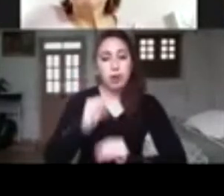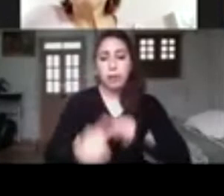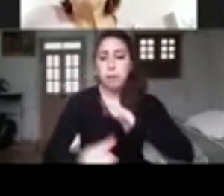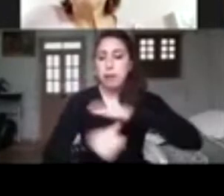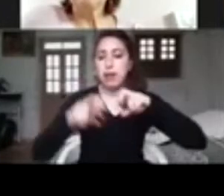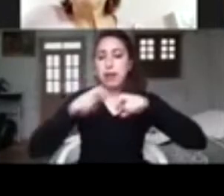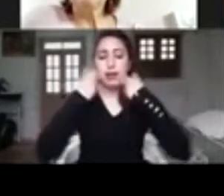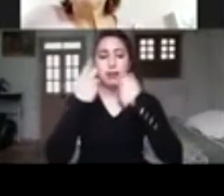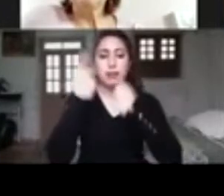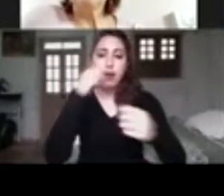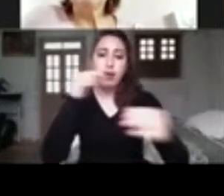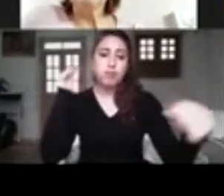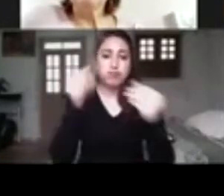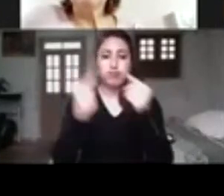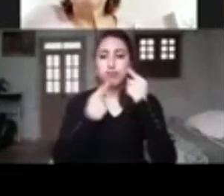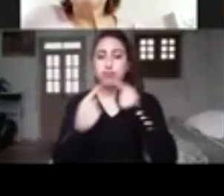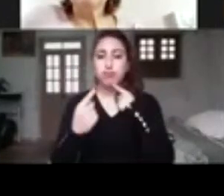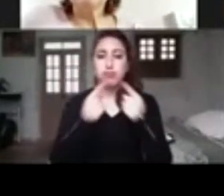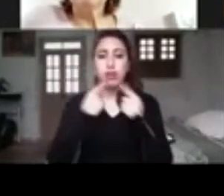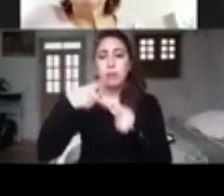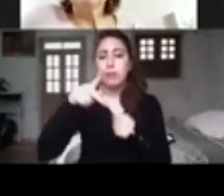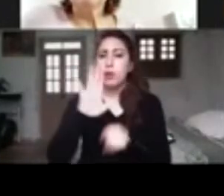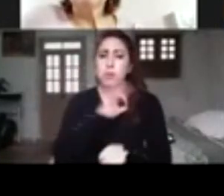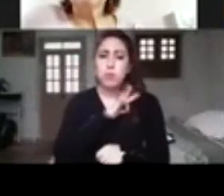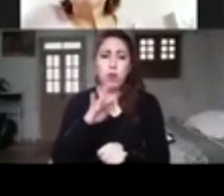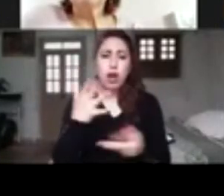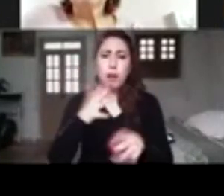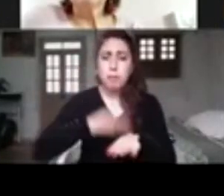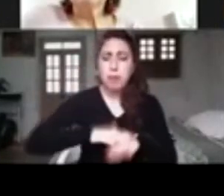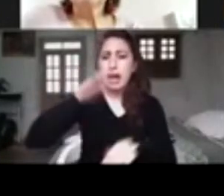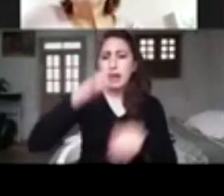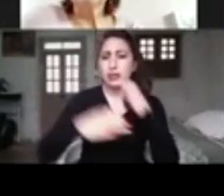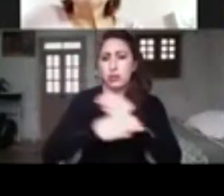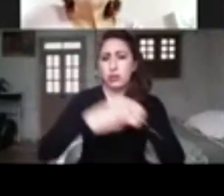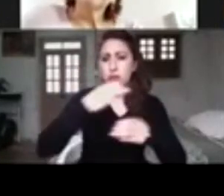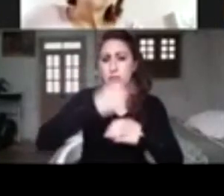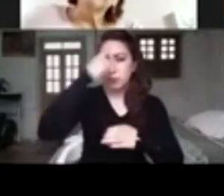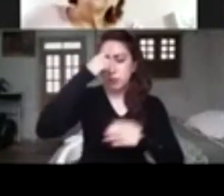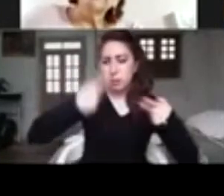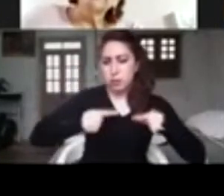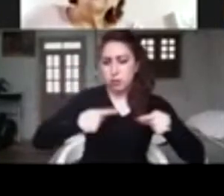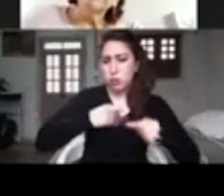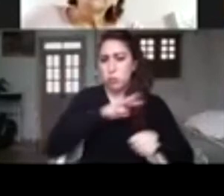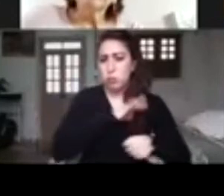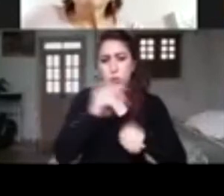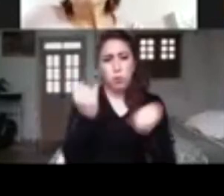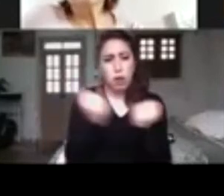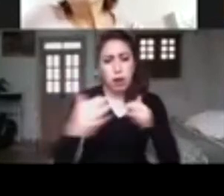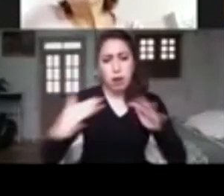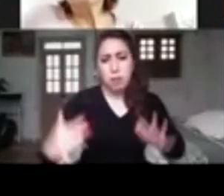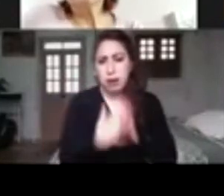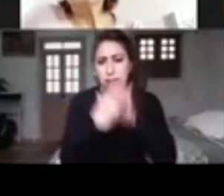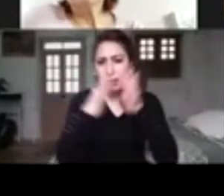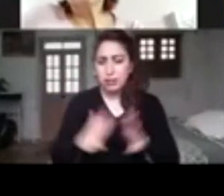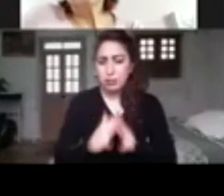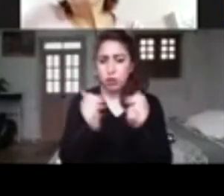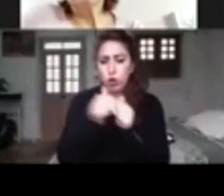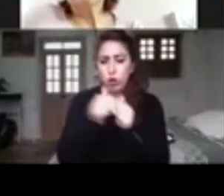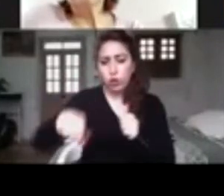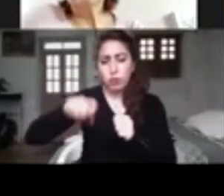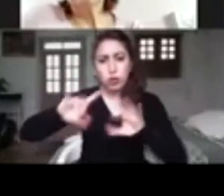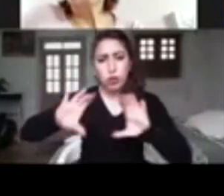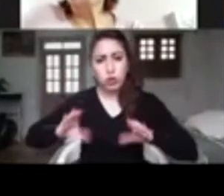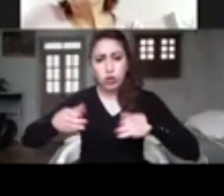alternativas como creatividad tengamos. De tal manera que pues agradezco mucho nuevamente la oportunidad